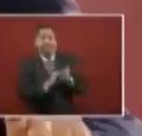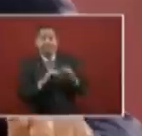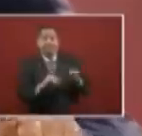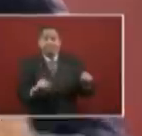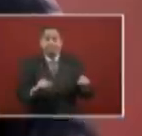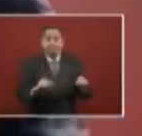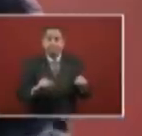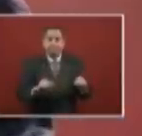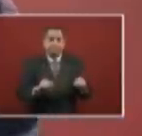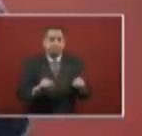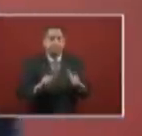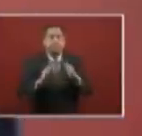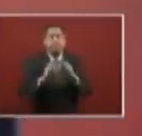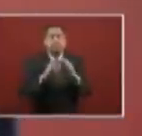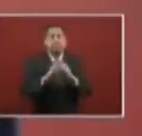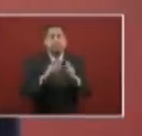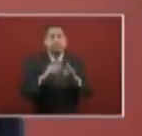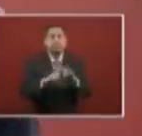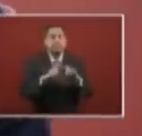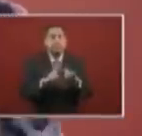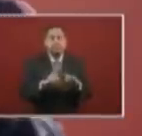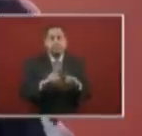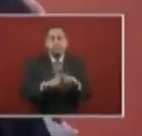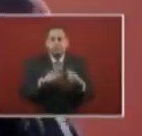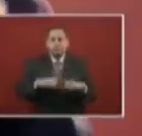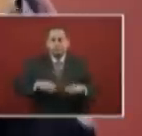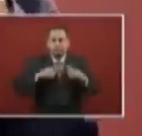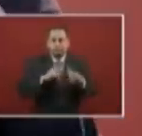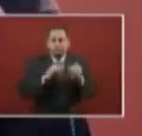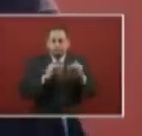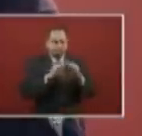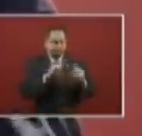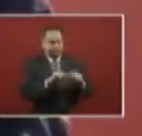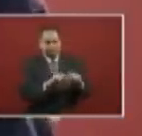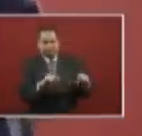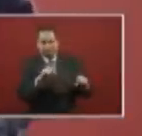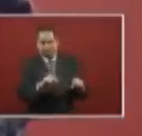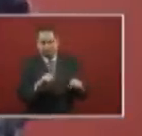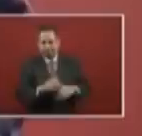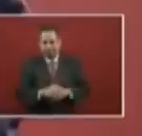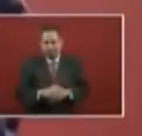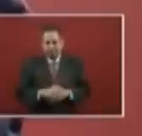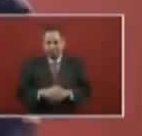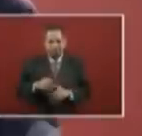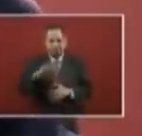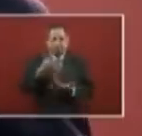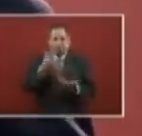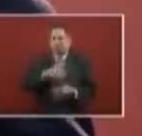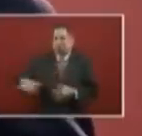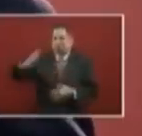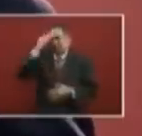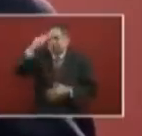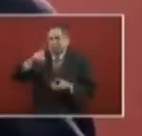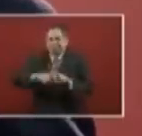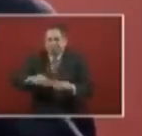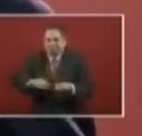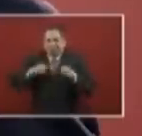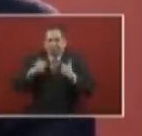la dirección de mi casa que dicho sea de paso voz de dominio público